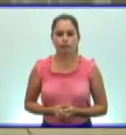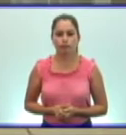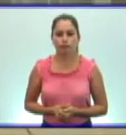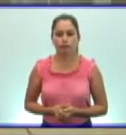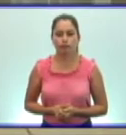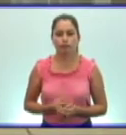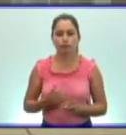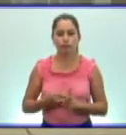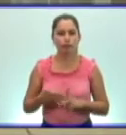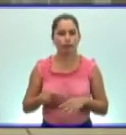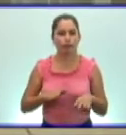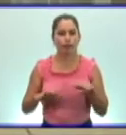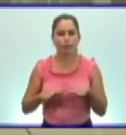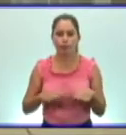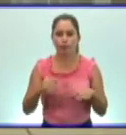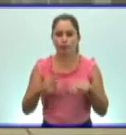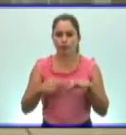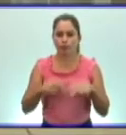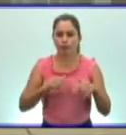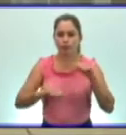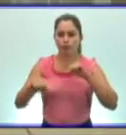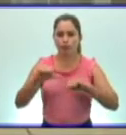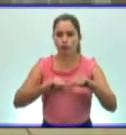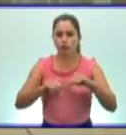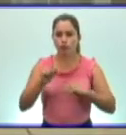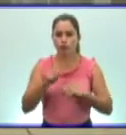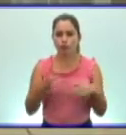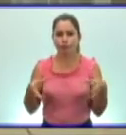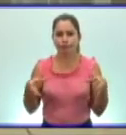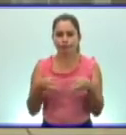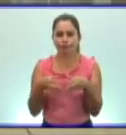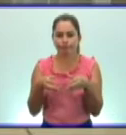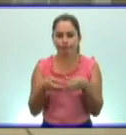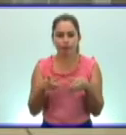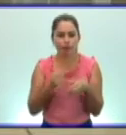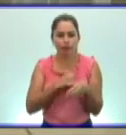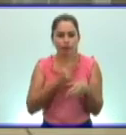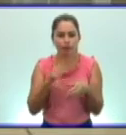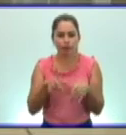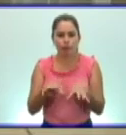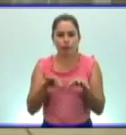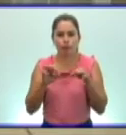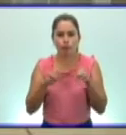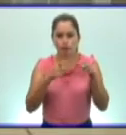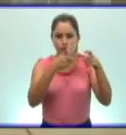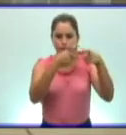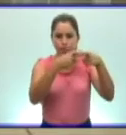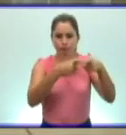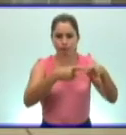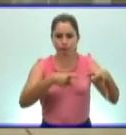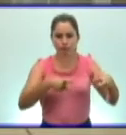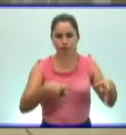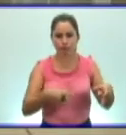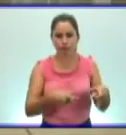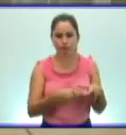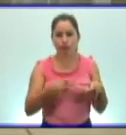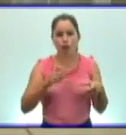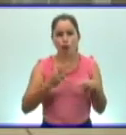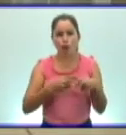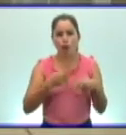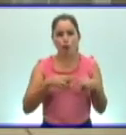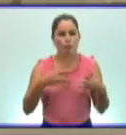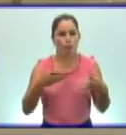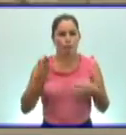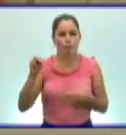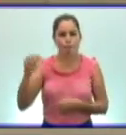Para la preparación de la disolución de una concentración definida, vamos a utilizar el matraz aforado. Matraz aforado,